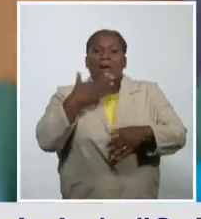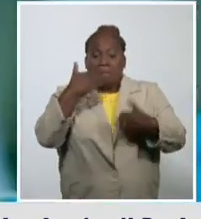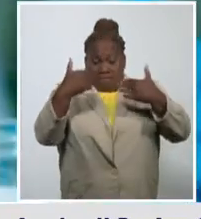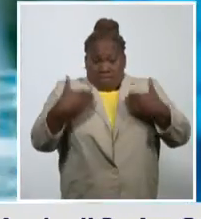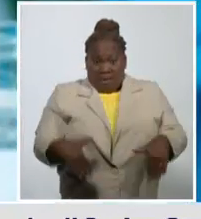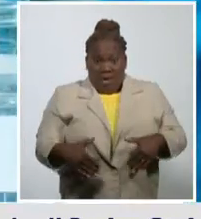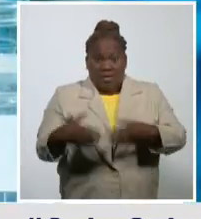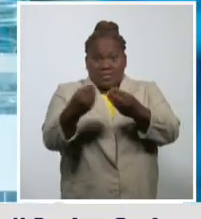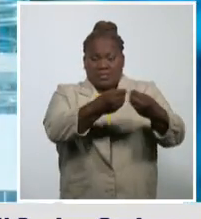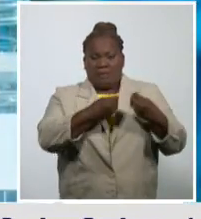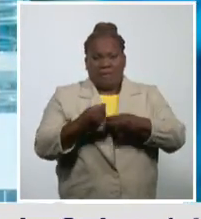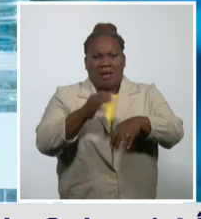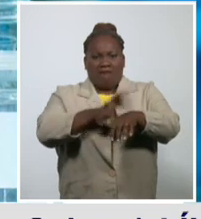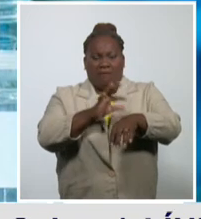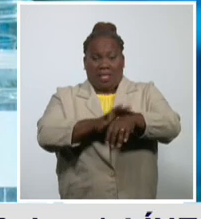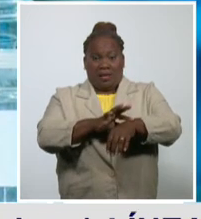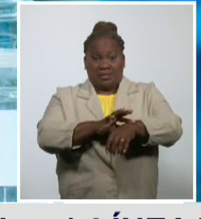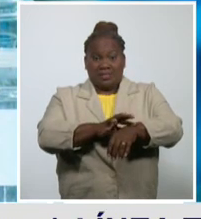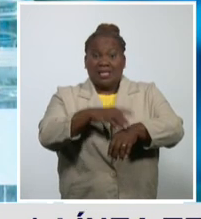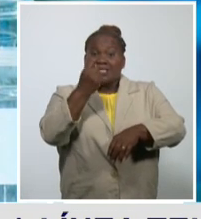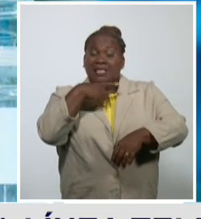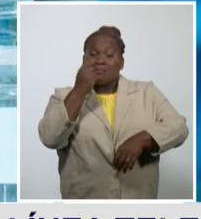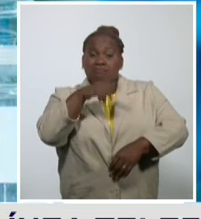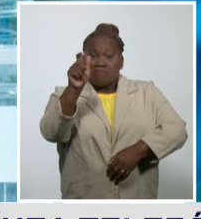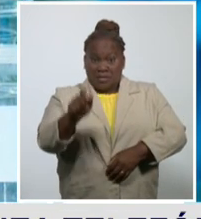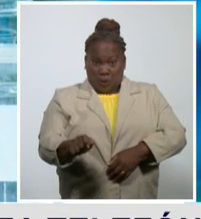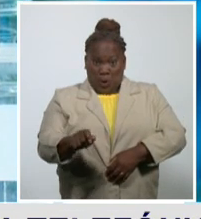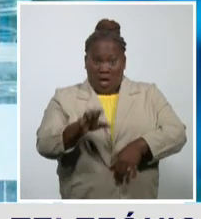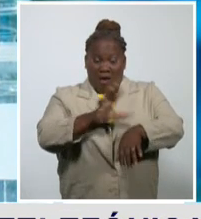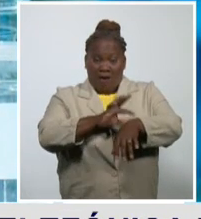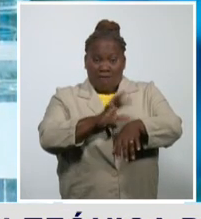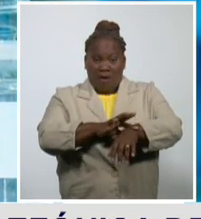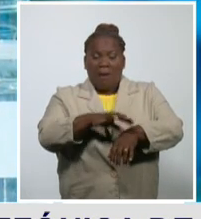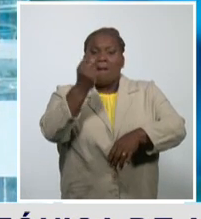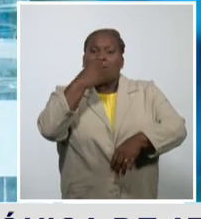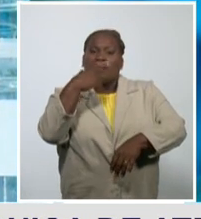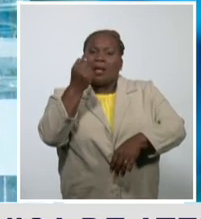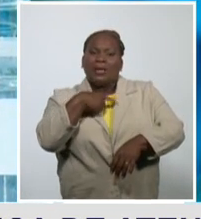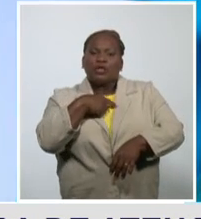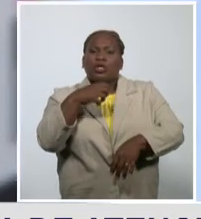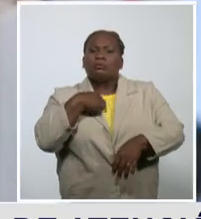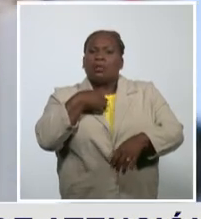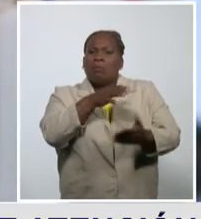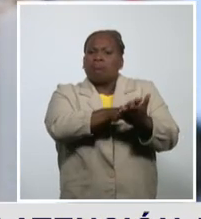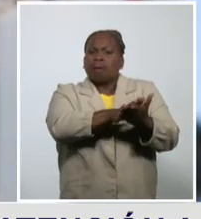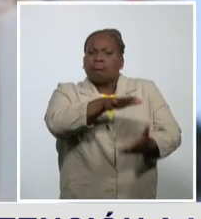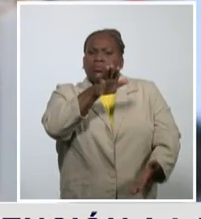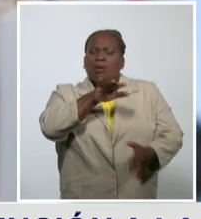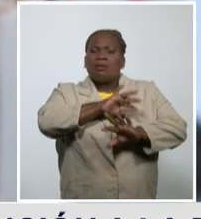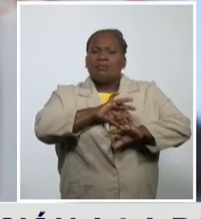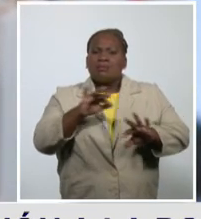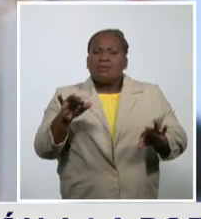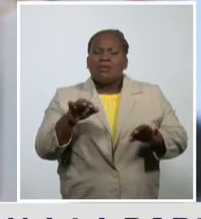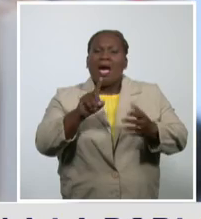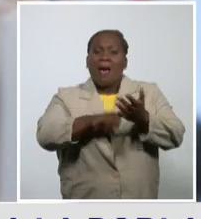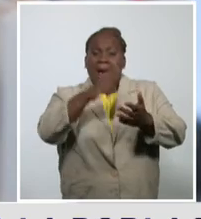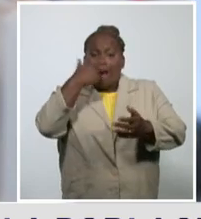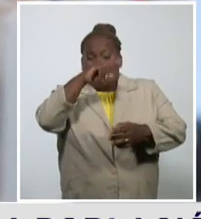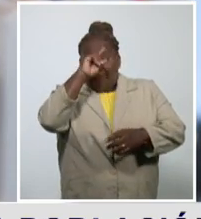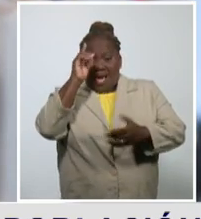del tratamiento a los enfermos, se apuesta por investigaciones con medicamentos existentes y por el uso del plasma hiperinmune, entre